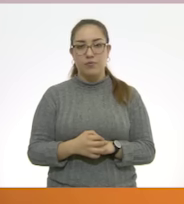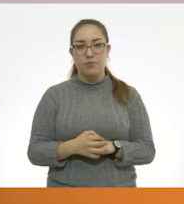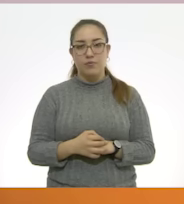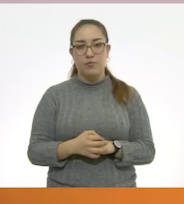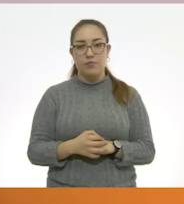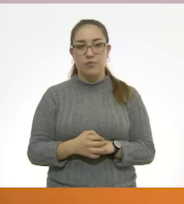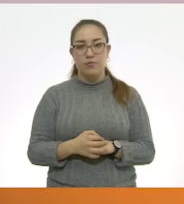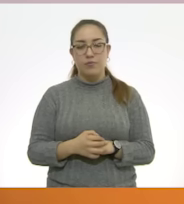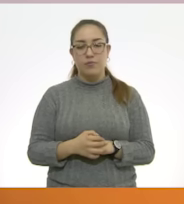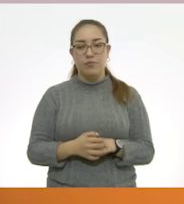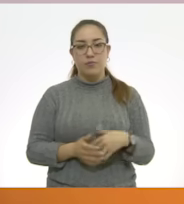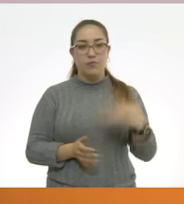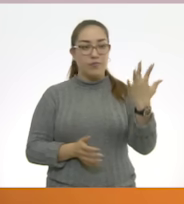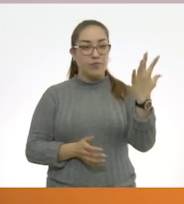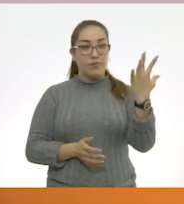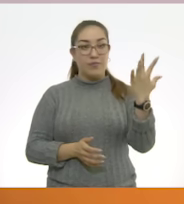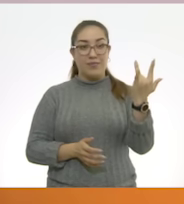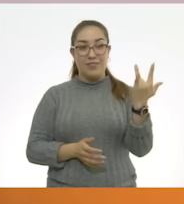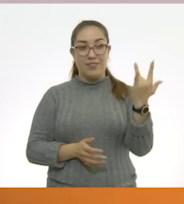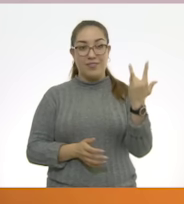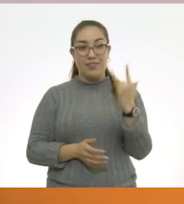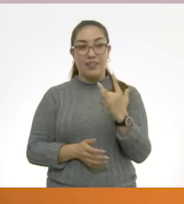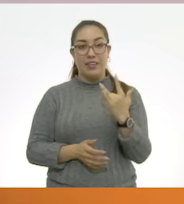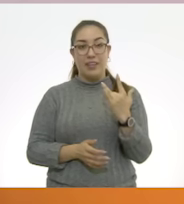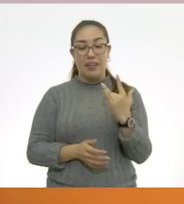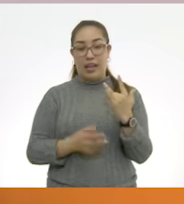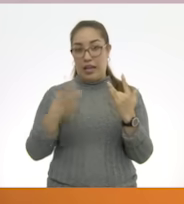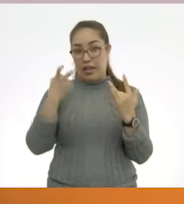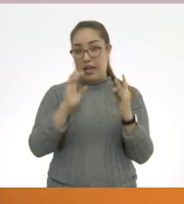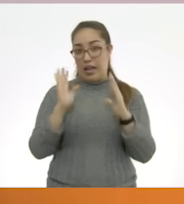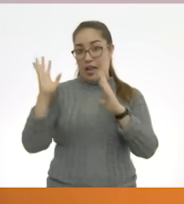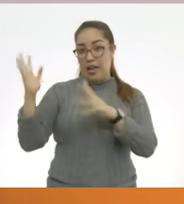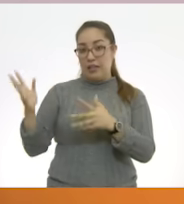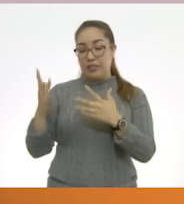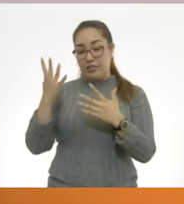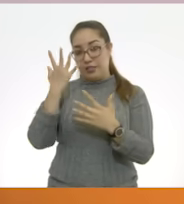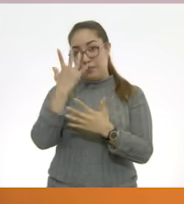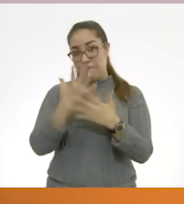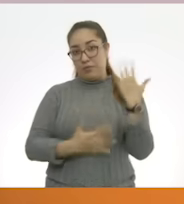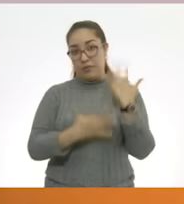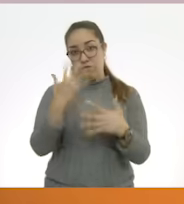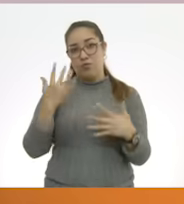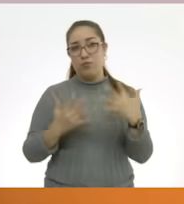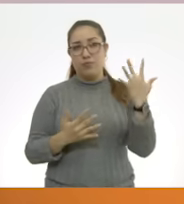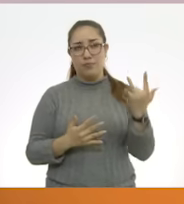A la izquierda del dedo que bajé tengo 1, 2. Entonces,